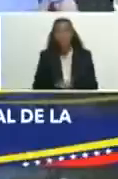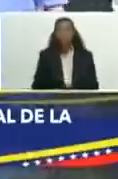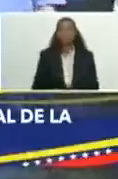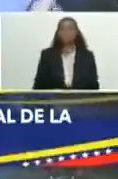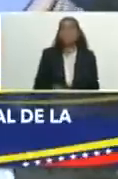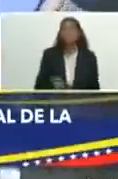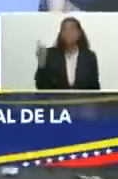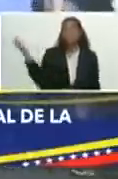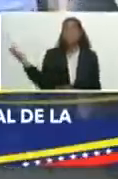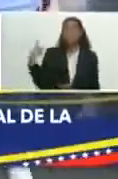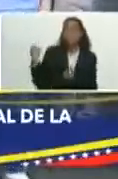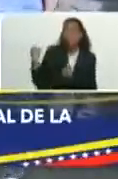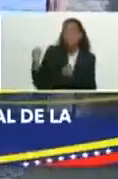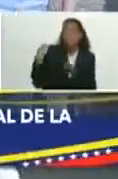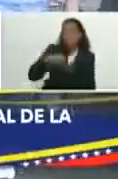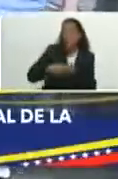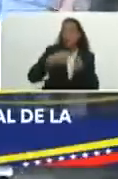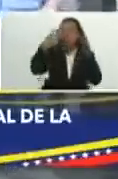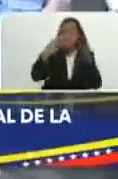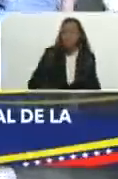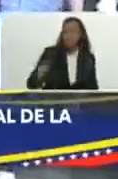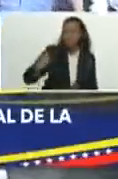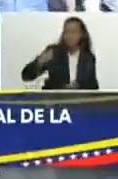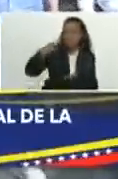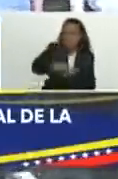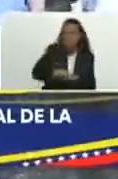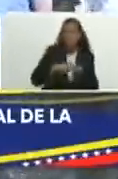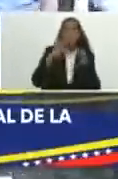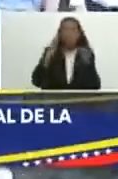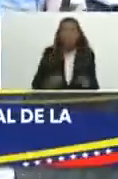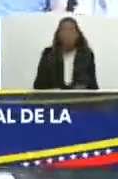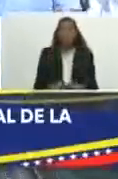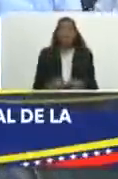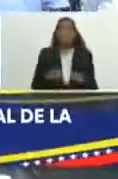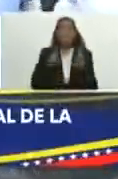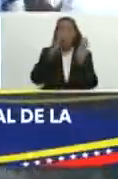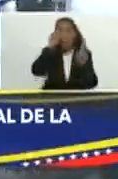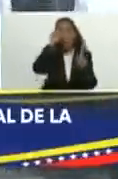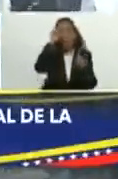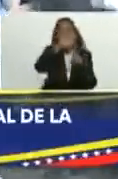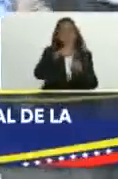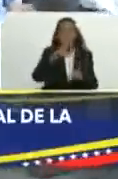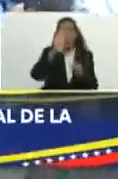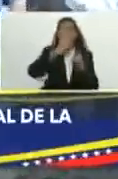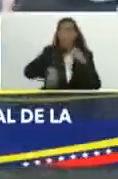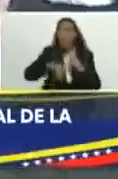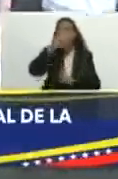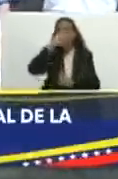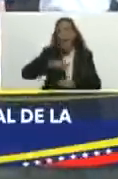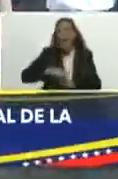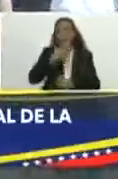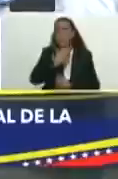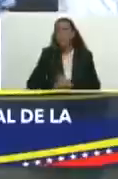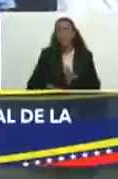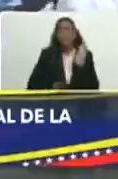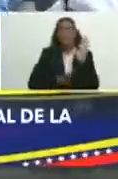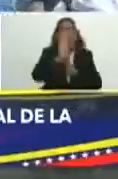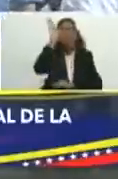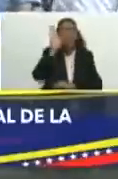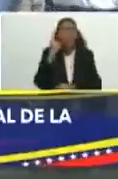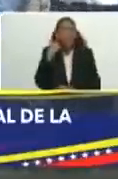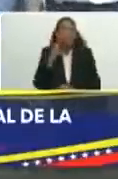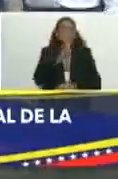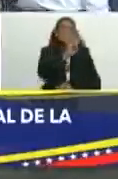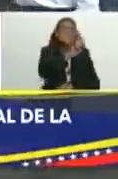la inversión, ya la tenemos garantizada la inversión. Ya aquí estamos. Para llegar a las metas de final de año y elevar la producción por lo menos